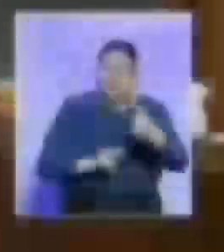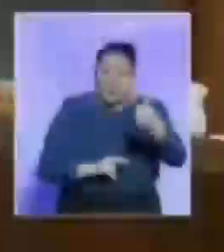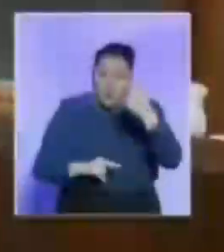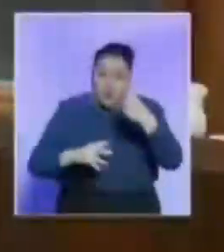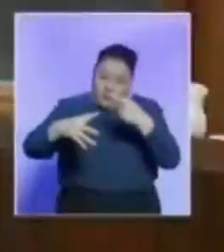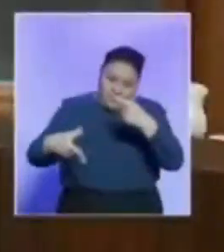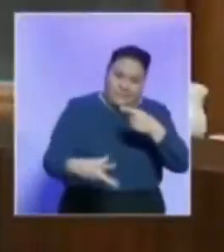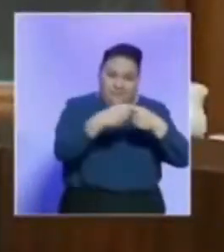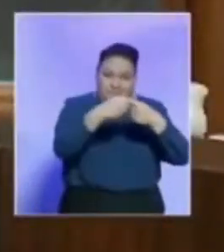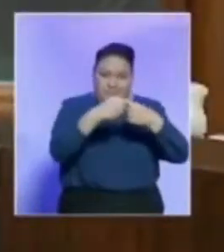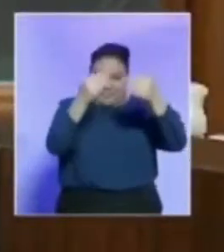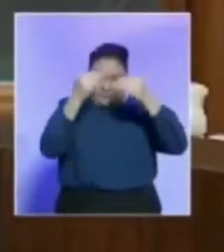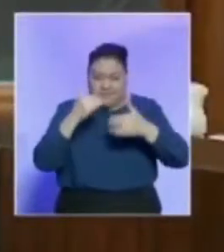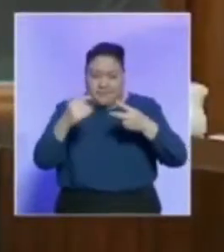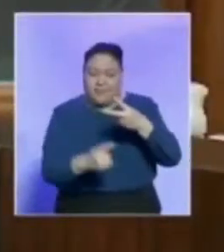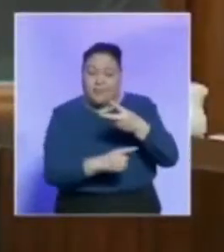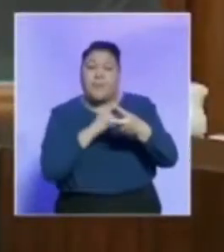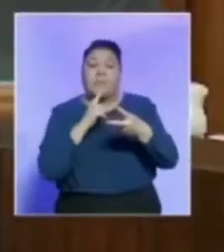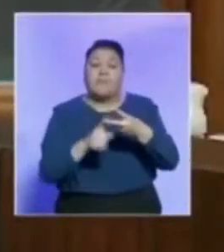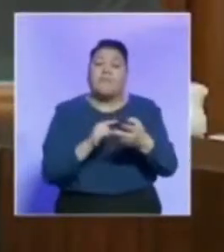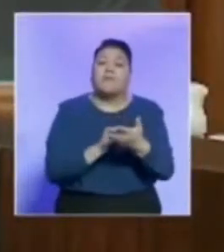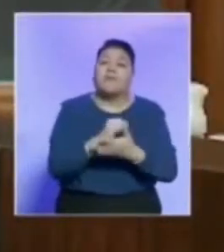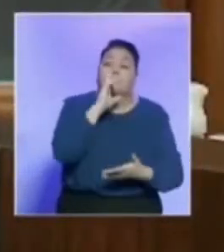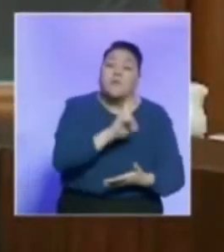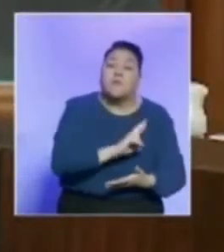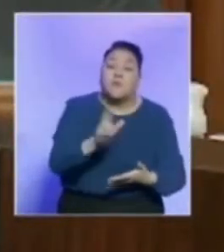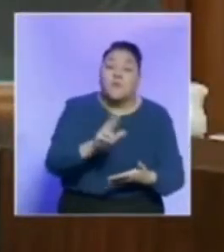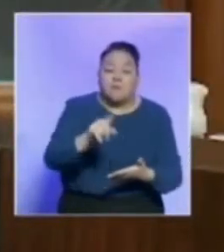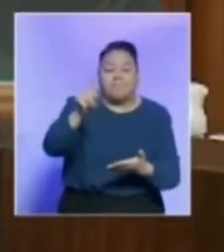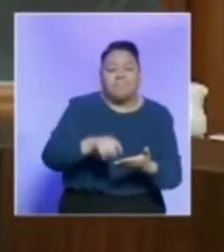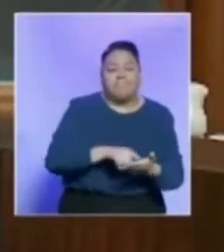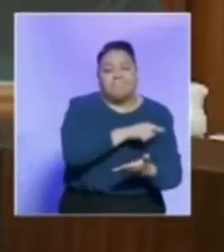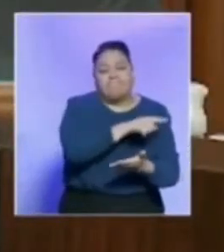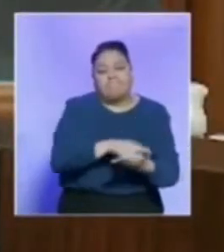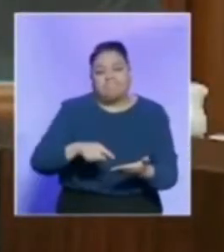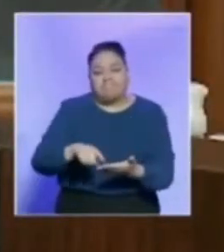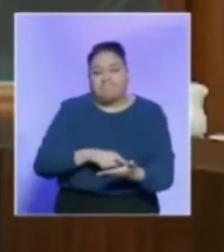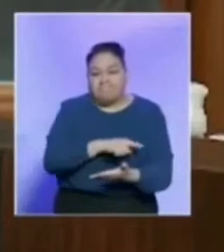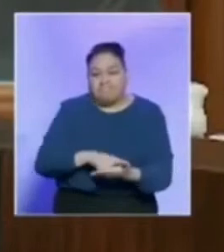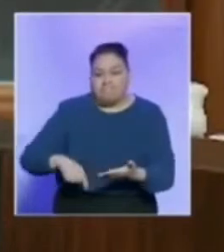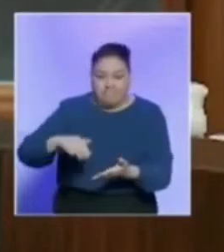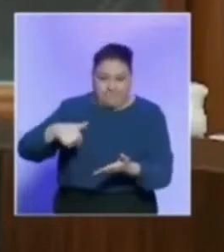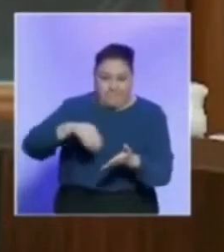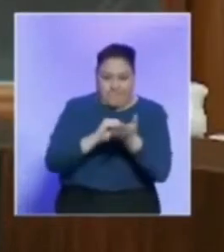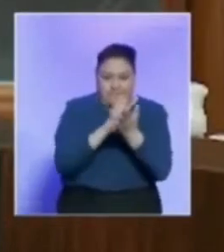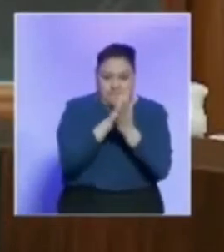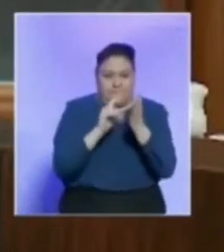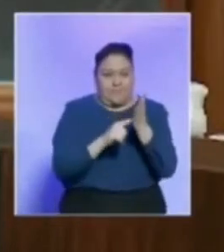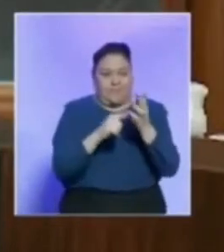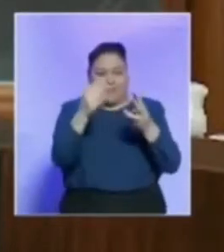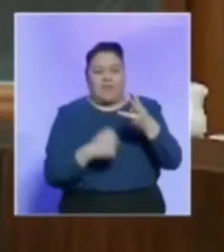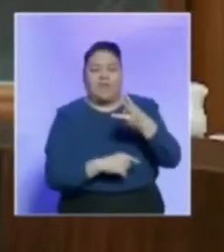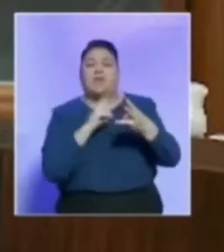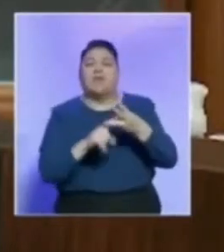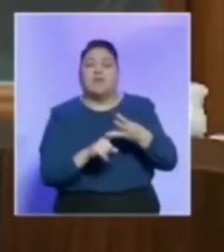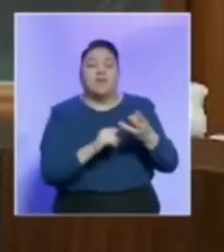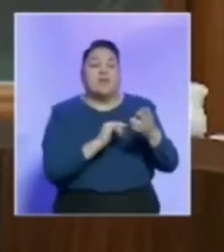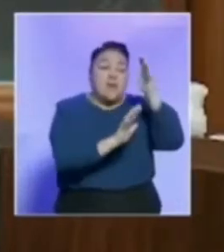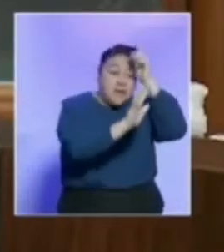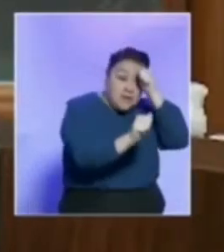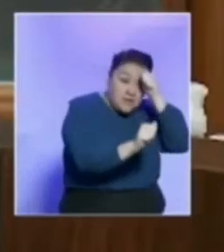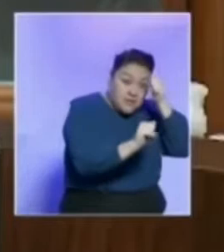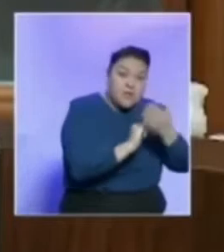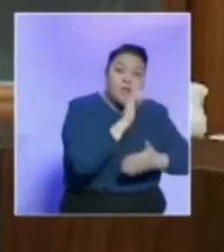Judicial pues vaya adelante, continúe, porque habían suspendido lo que ellos suponían que iba a ser una